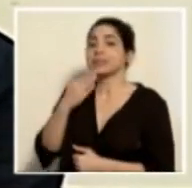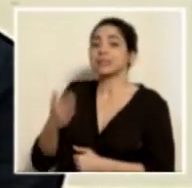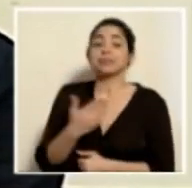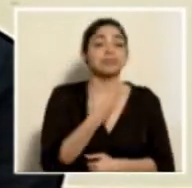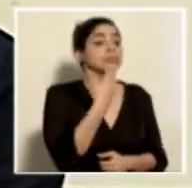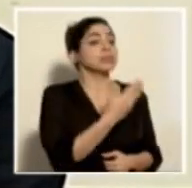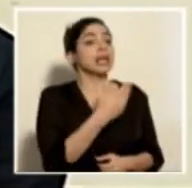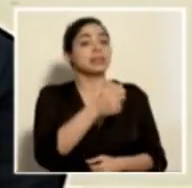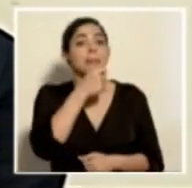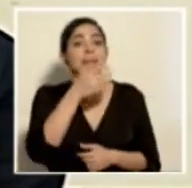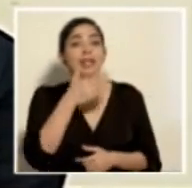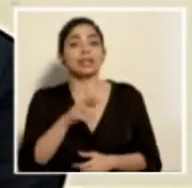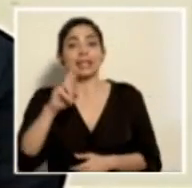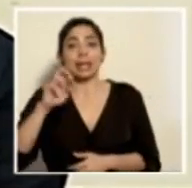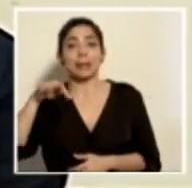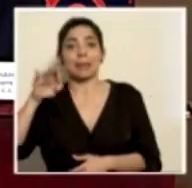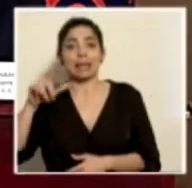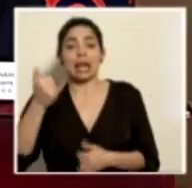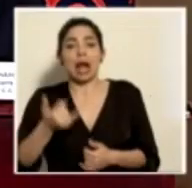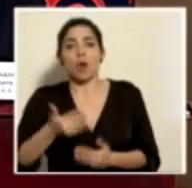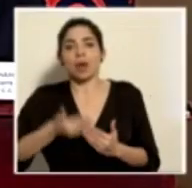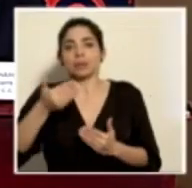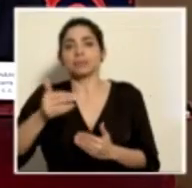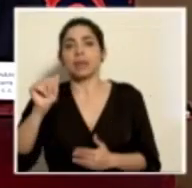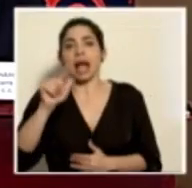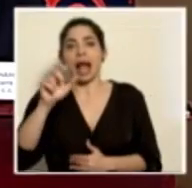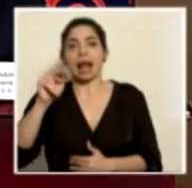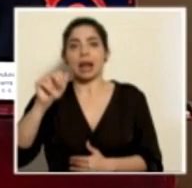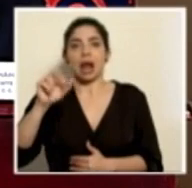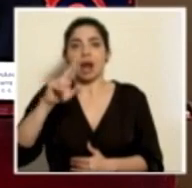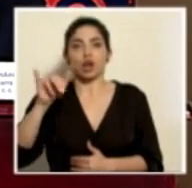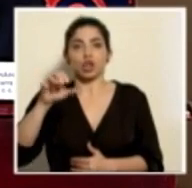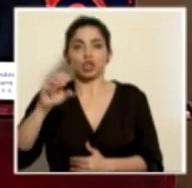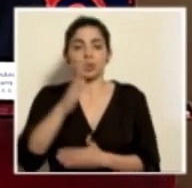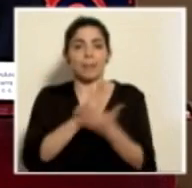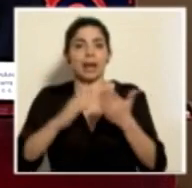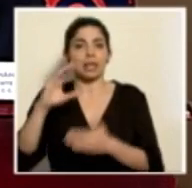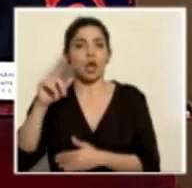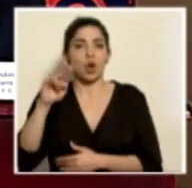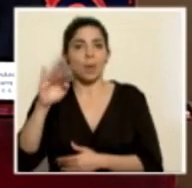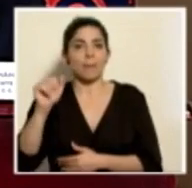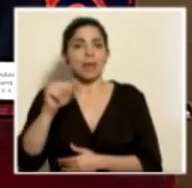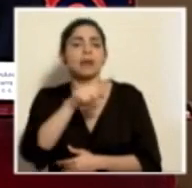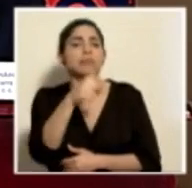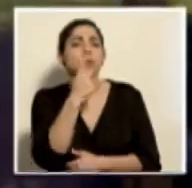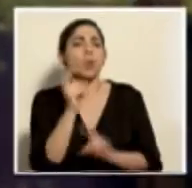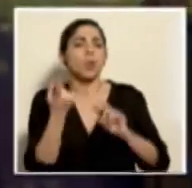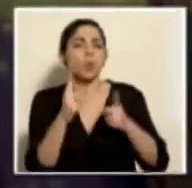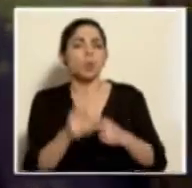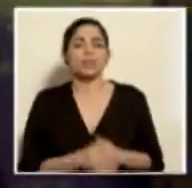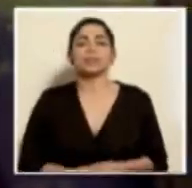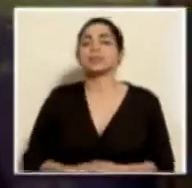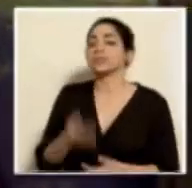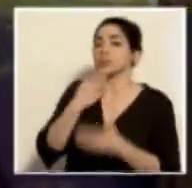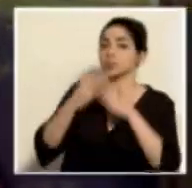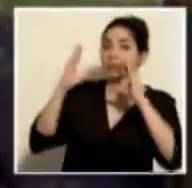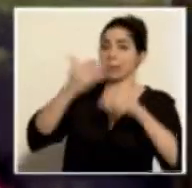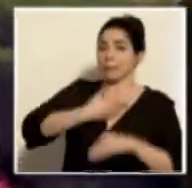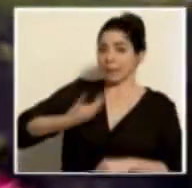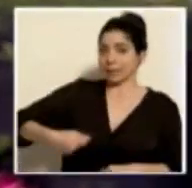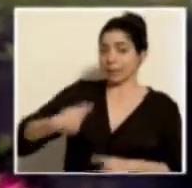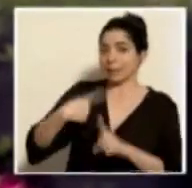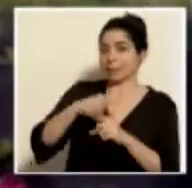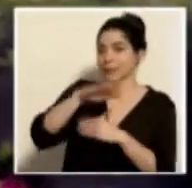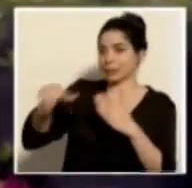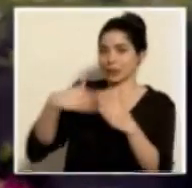Gracias al colega de Repretel. Alan Arroyo, de Noticias Colombia. Su consulta, por favor. Buenas tardes, presidente, y a todos